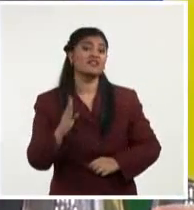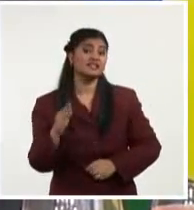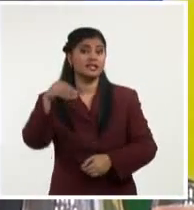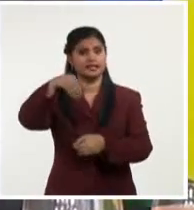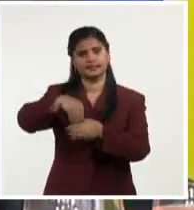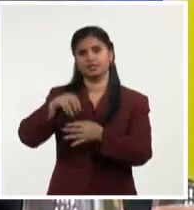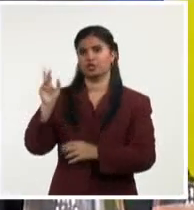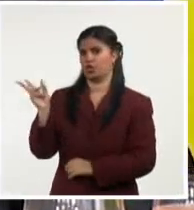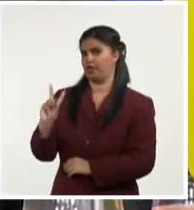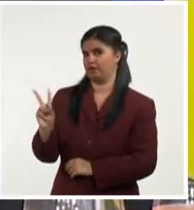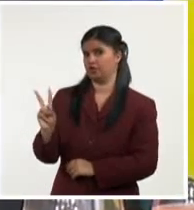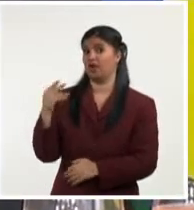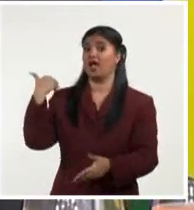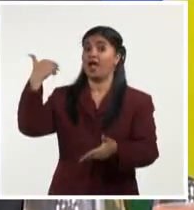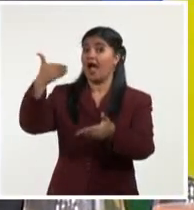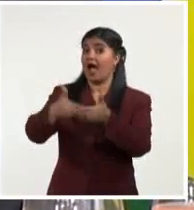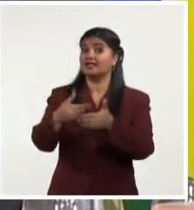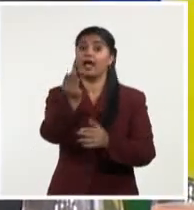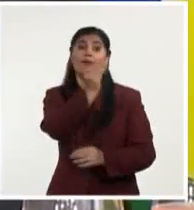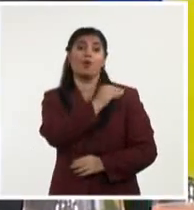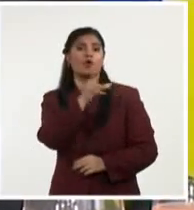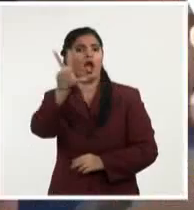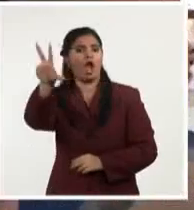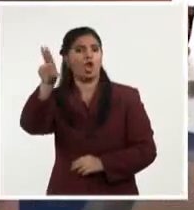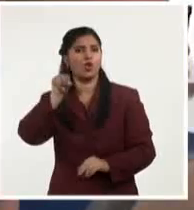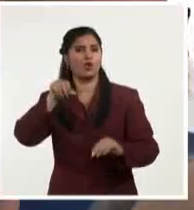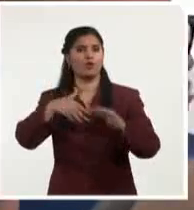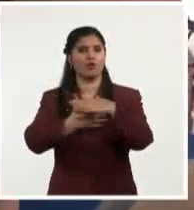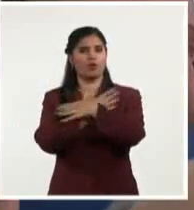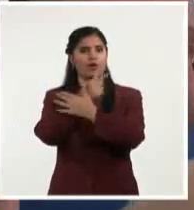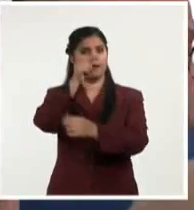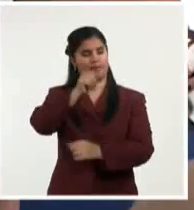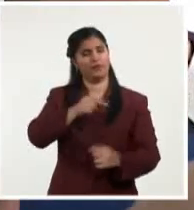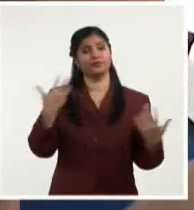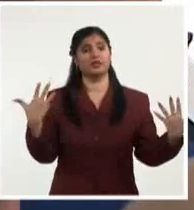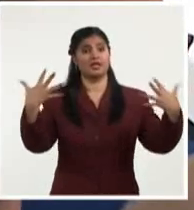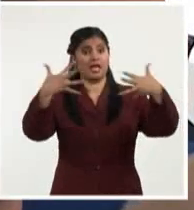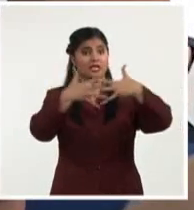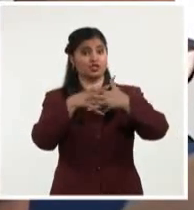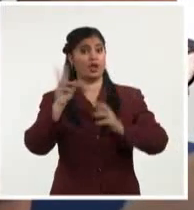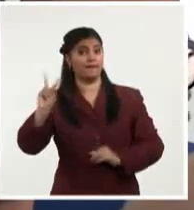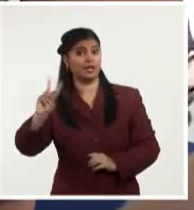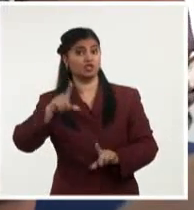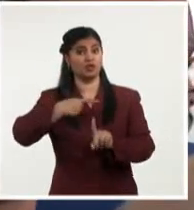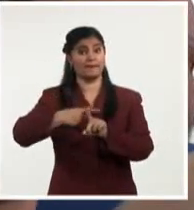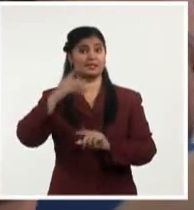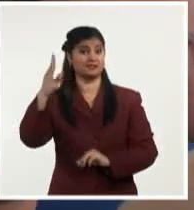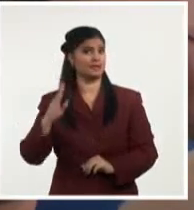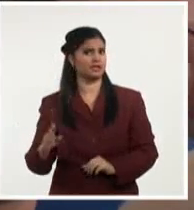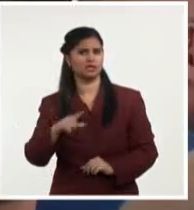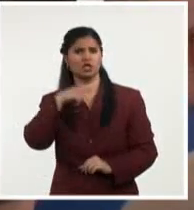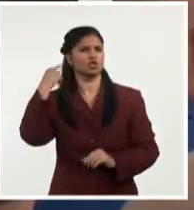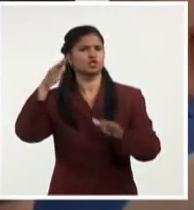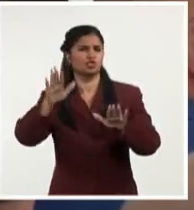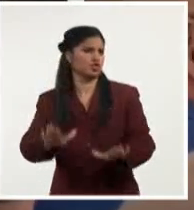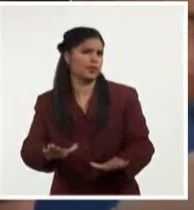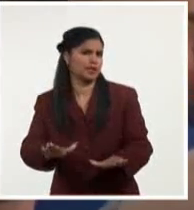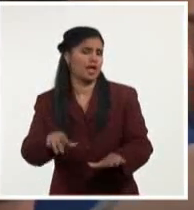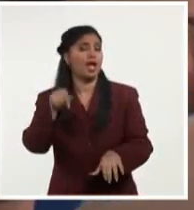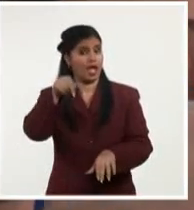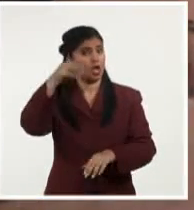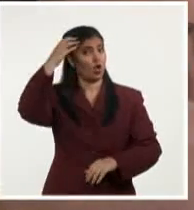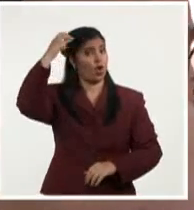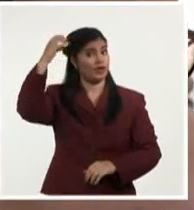se nombre al nuevo embajador. No olvidemos que las relaciones entre Venezuela y Brasil se suspendieron durante el gobierno de